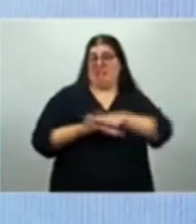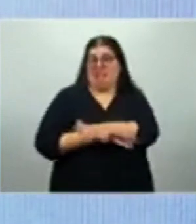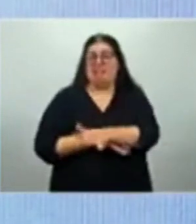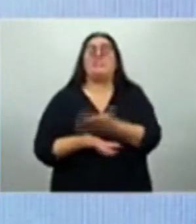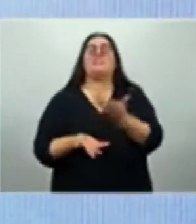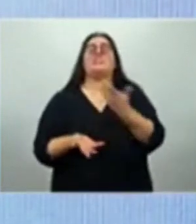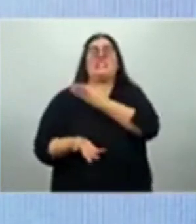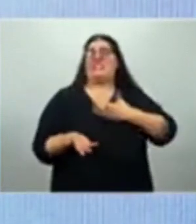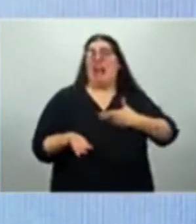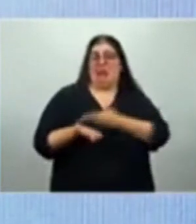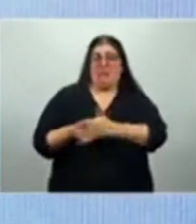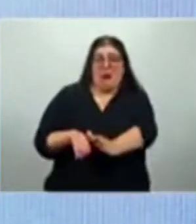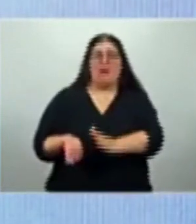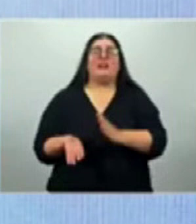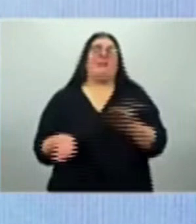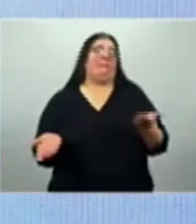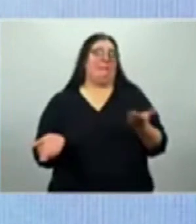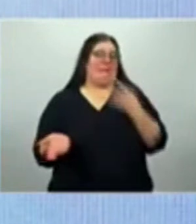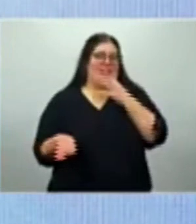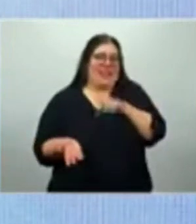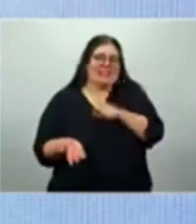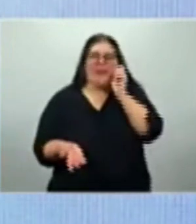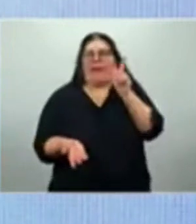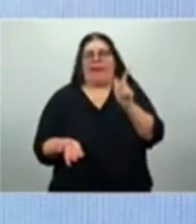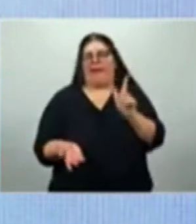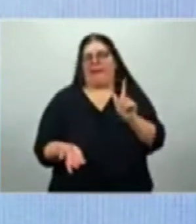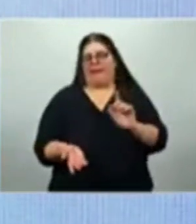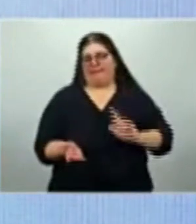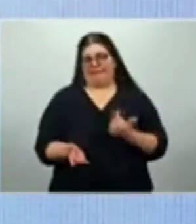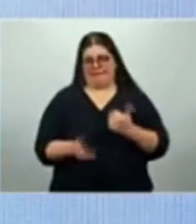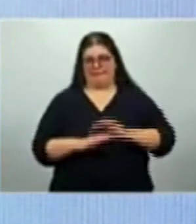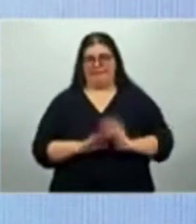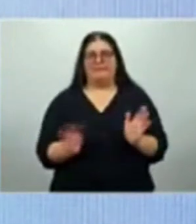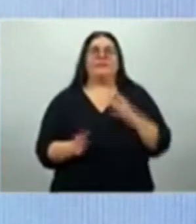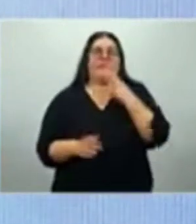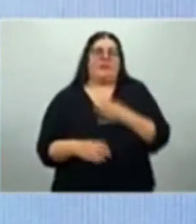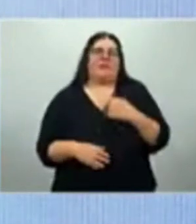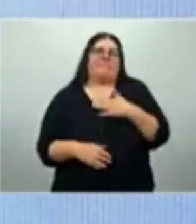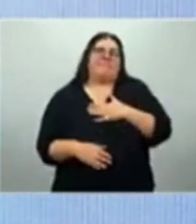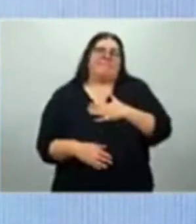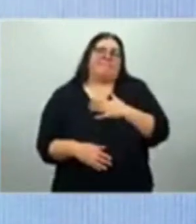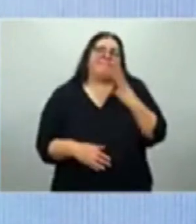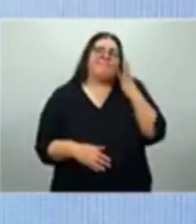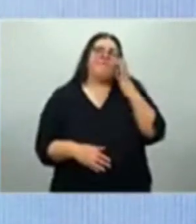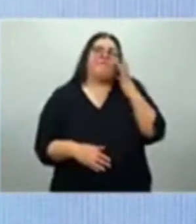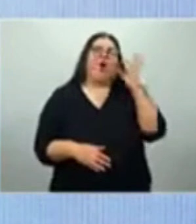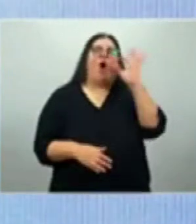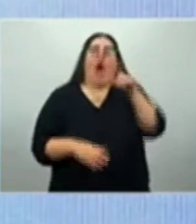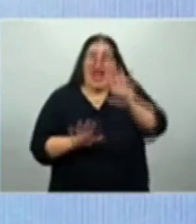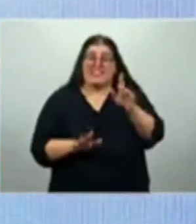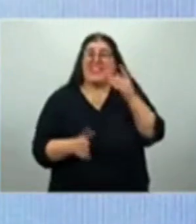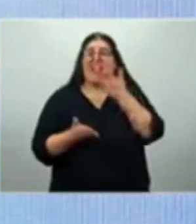escuchando entonces al gobernador de la provincia de Buenos Aires, Axel Kicillof, en el cierre de lo que fue este